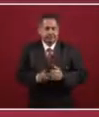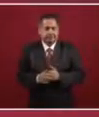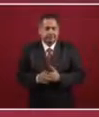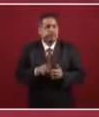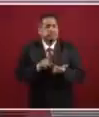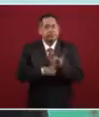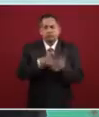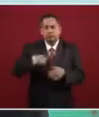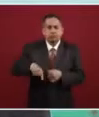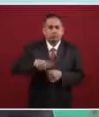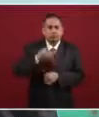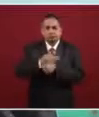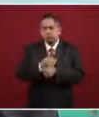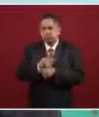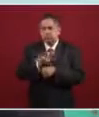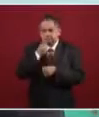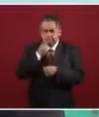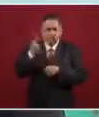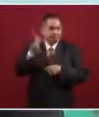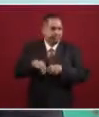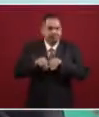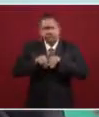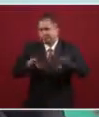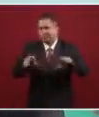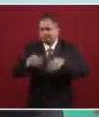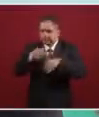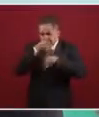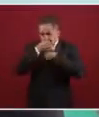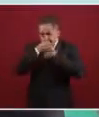Entonces lo que estamos haciendo es, a ver,